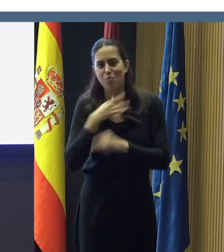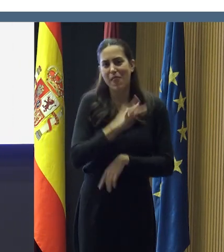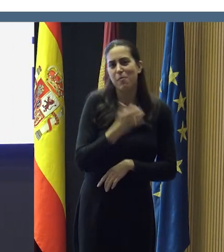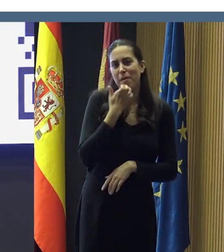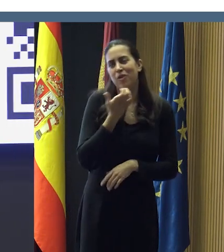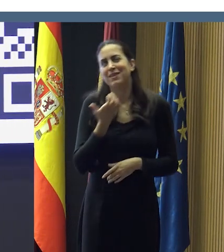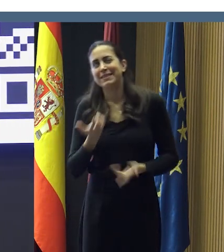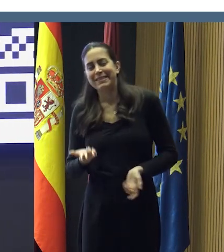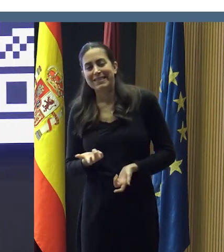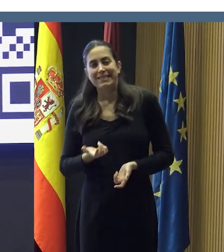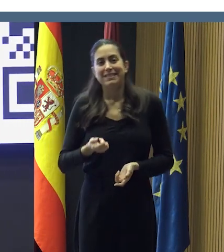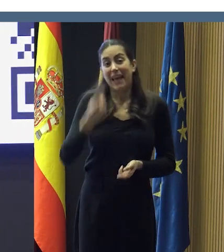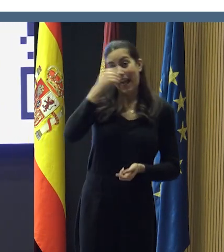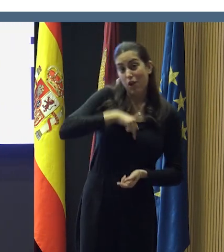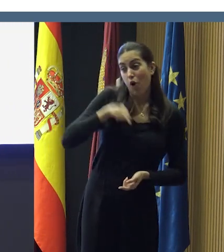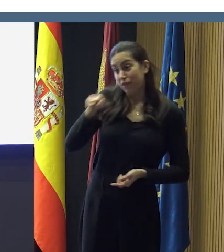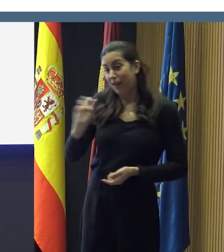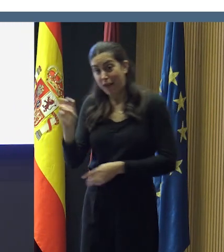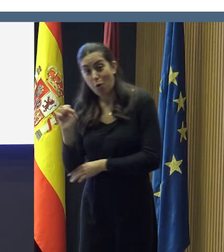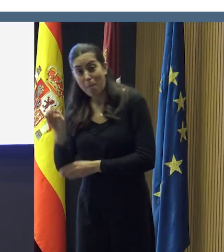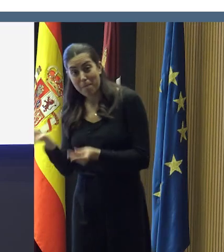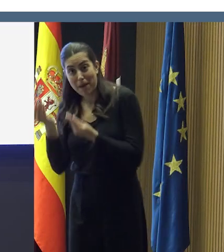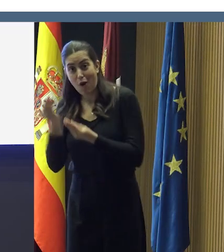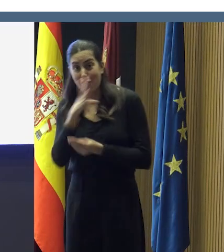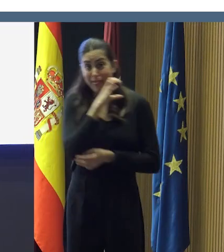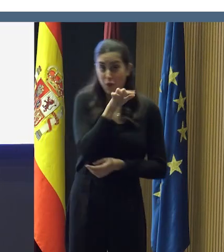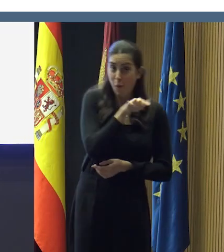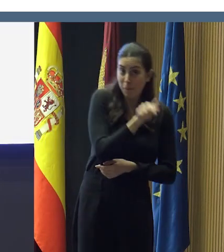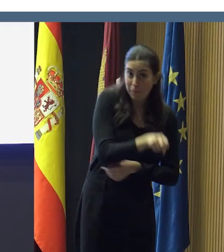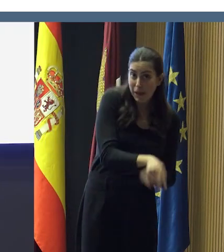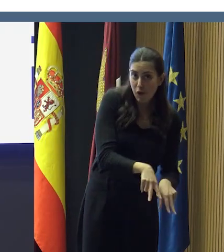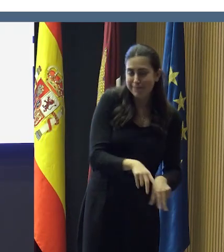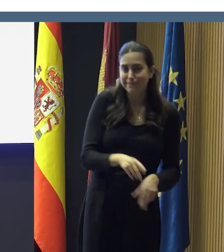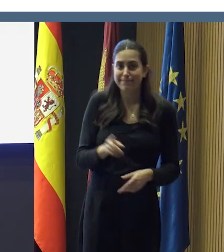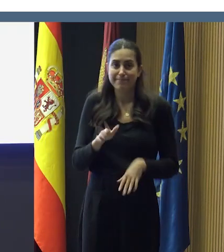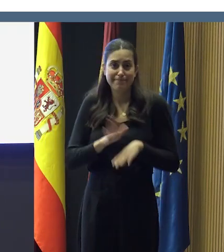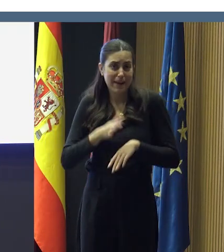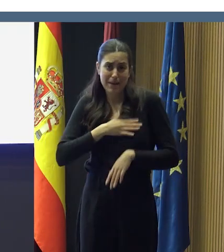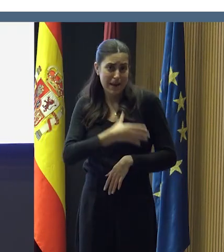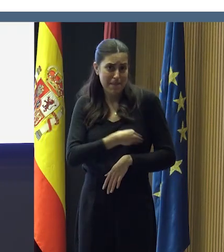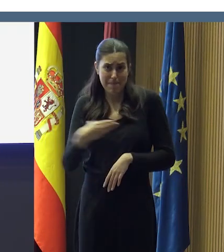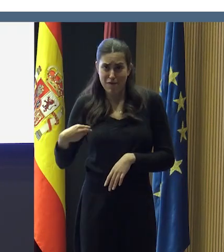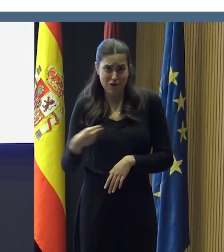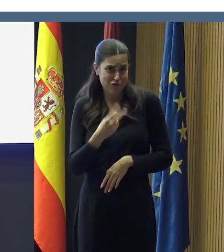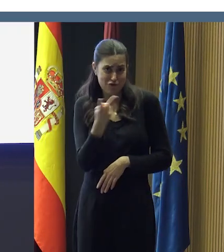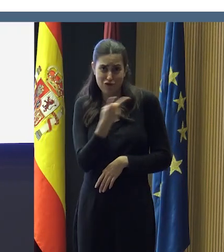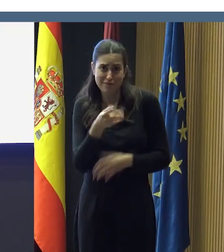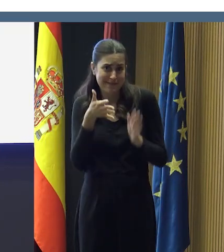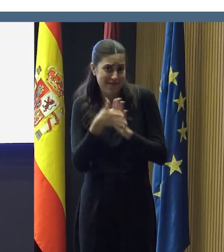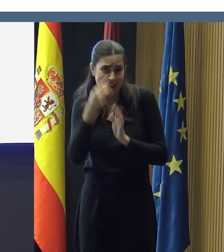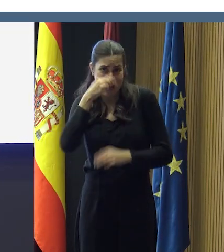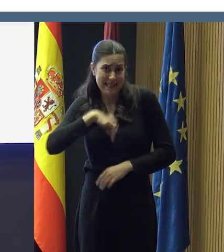de si es más ético trabajar con un ratón que con un cerdo, que para mí las dos cosas son mamíferos y los dos tienen connotaciones